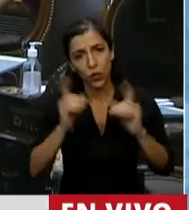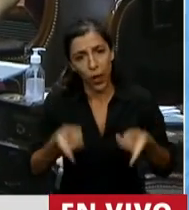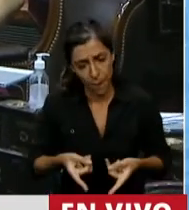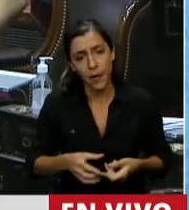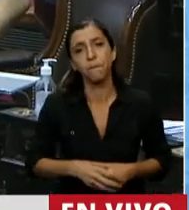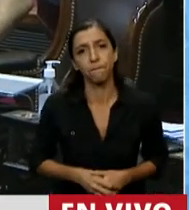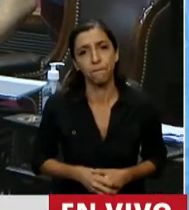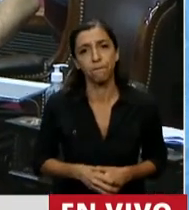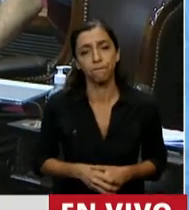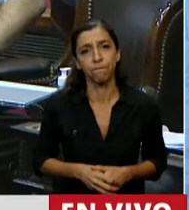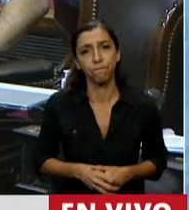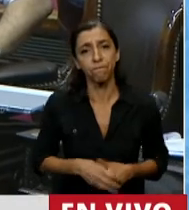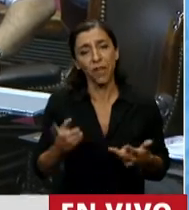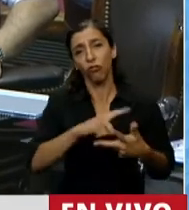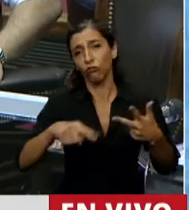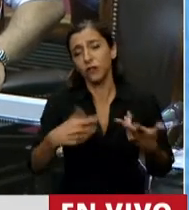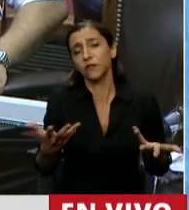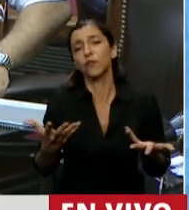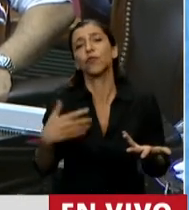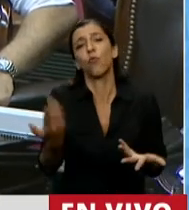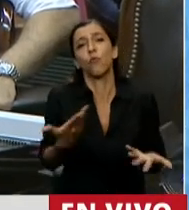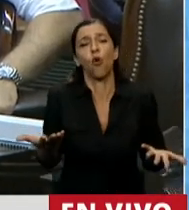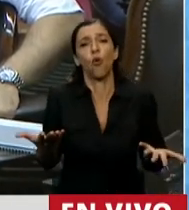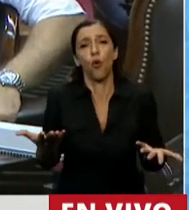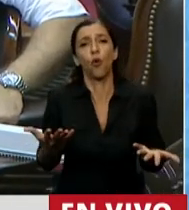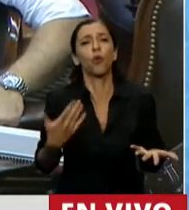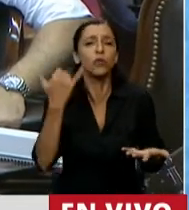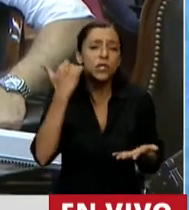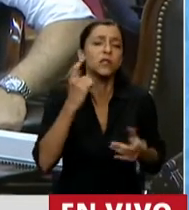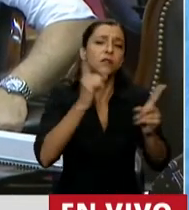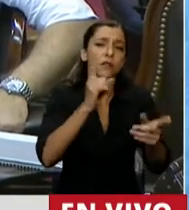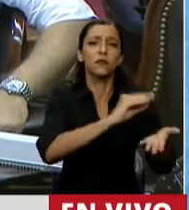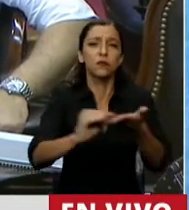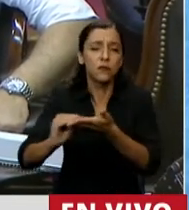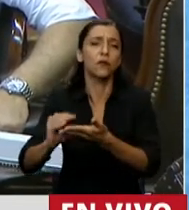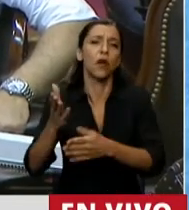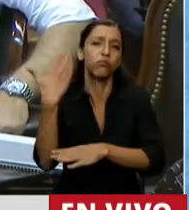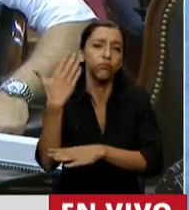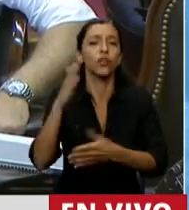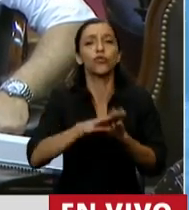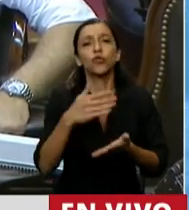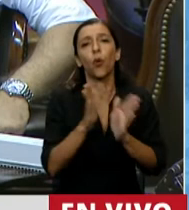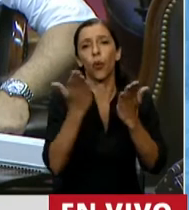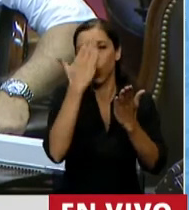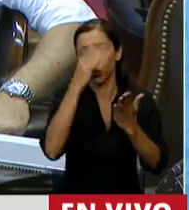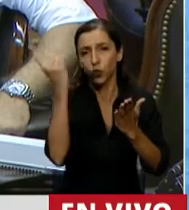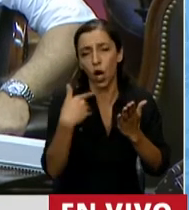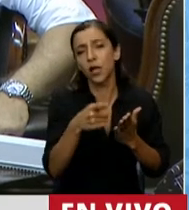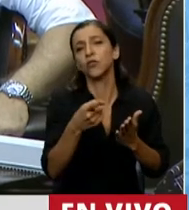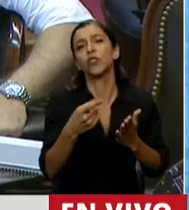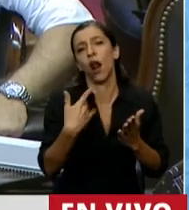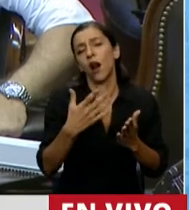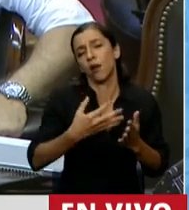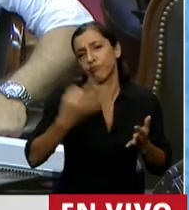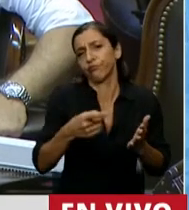No me voy a referir, porque ya lo han hecho otros diputados y diputadas, al tema de la validez constitucional de lo que estamos tratando. El